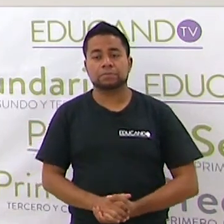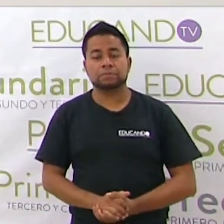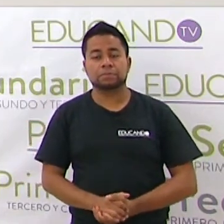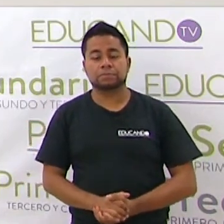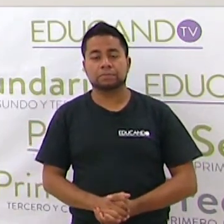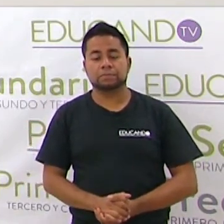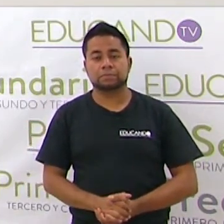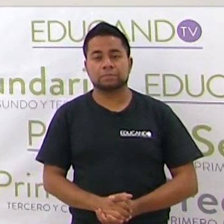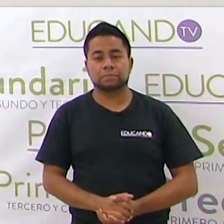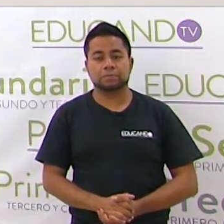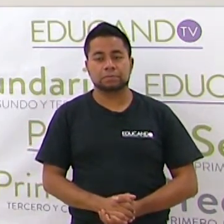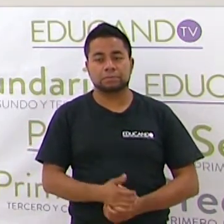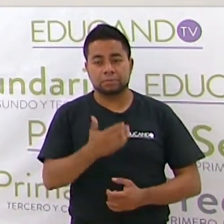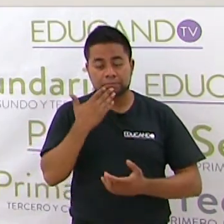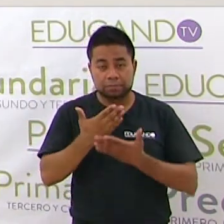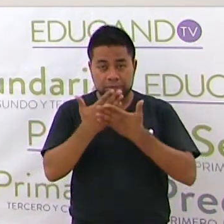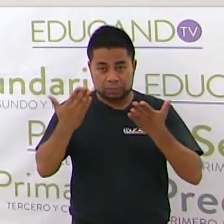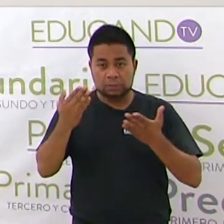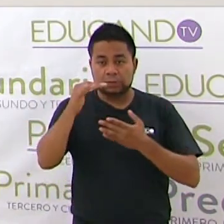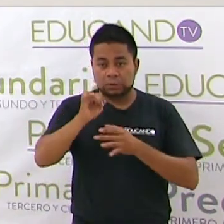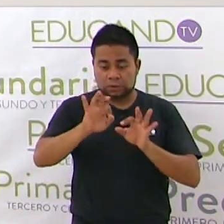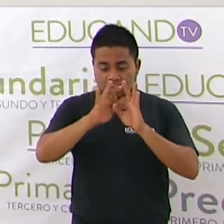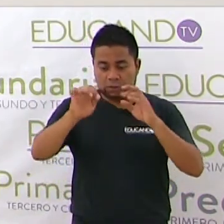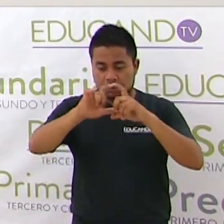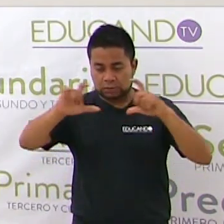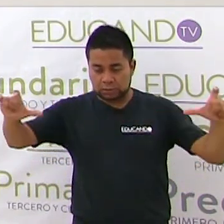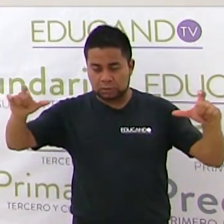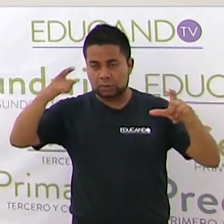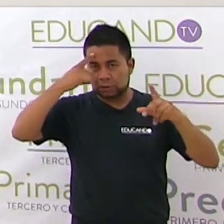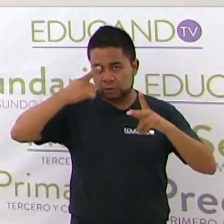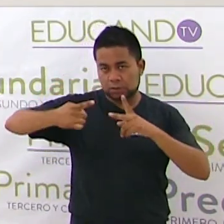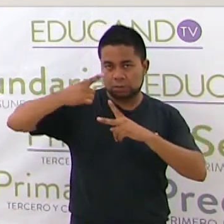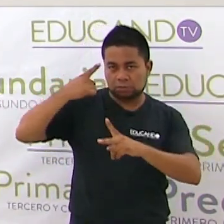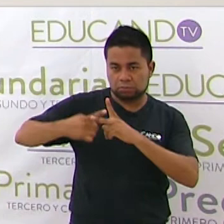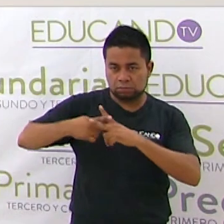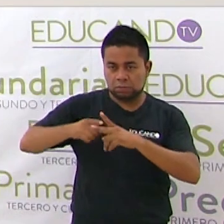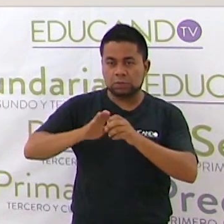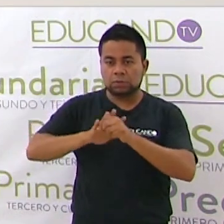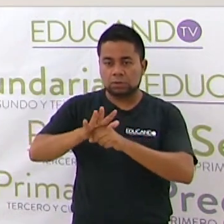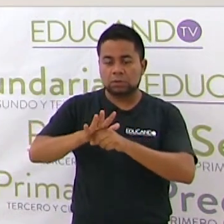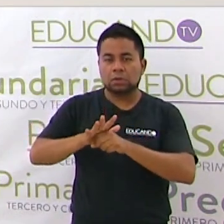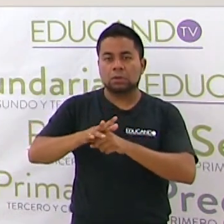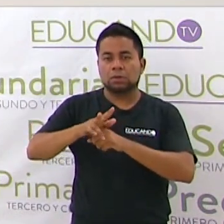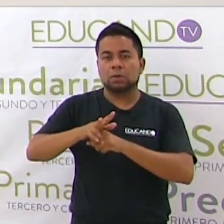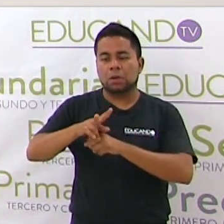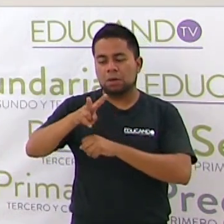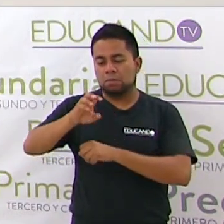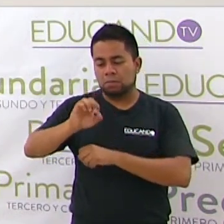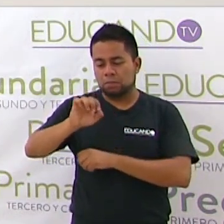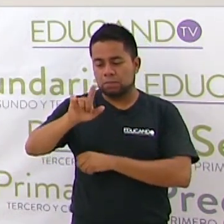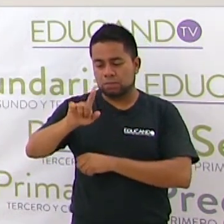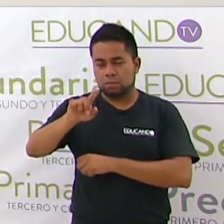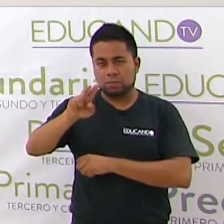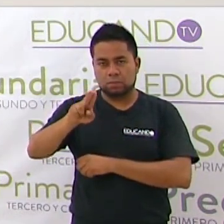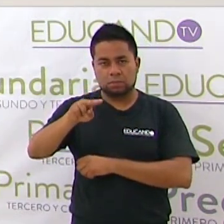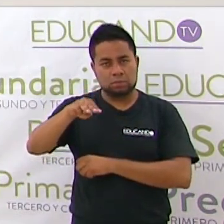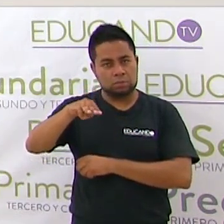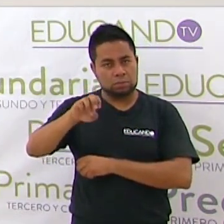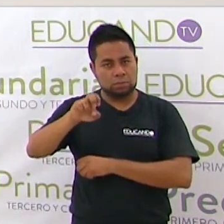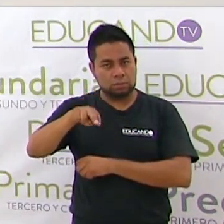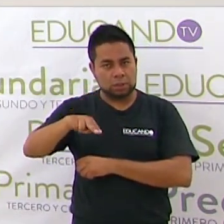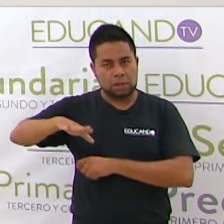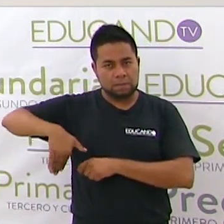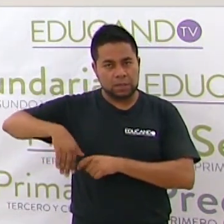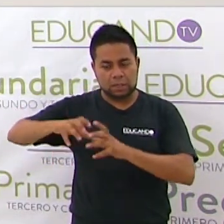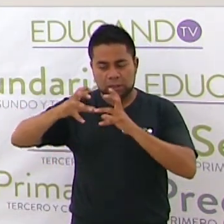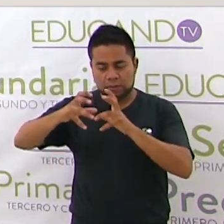sí, vamos a utilizar la fórmula para calcular el volumen de esa esfera que les acabo de presentar. Bien, entonces